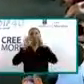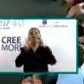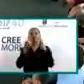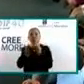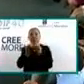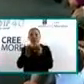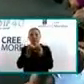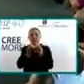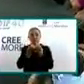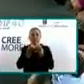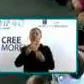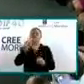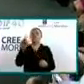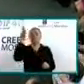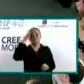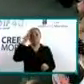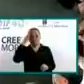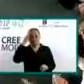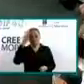mujeres. Así que aquí las mujeres